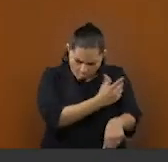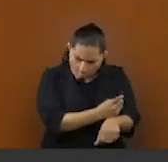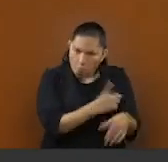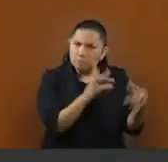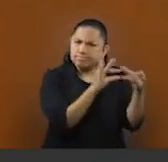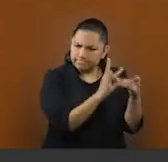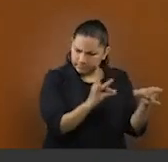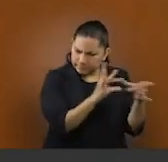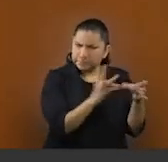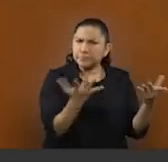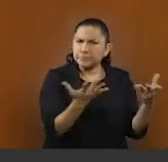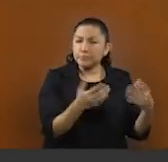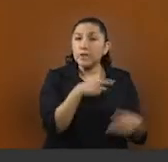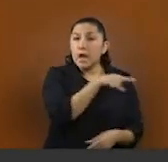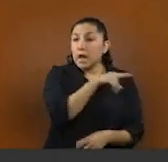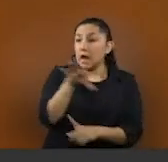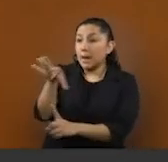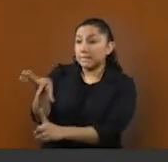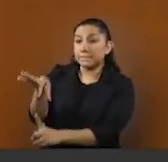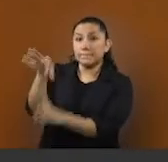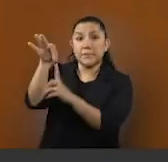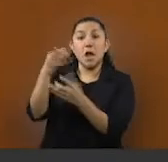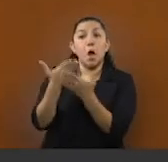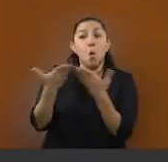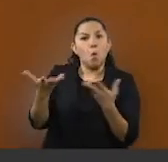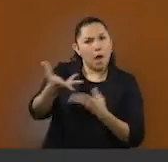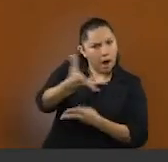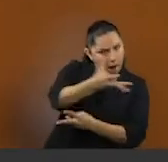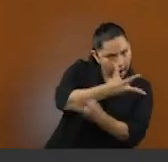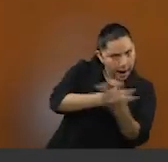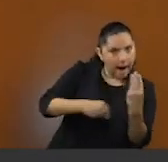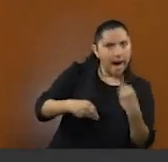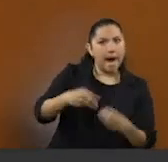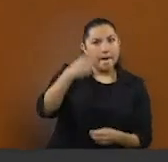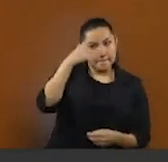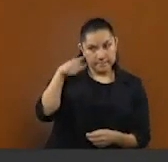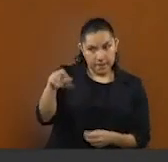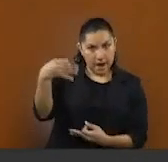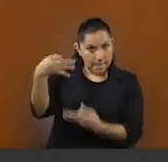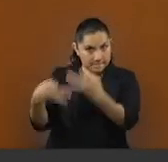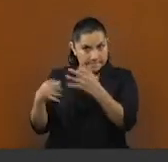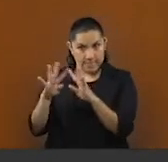devolver el favor a ese magistrado.